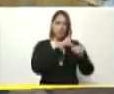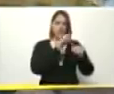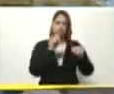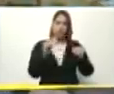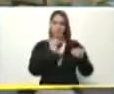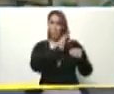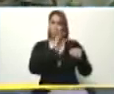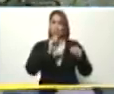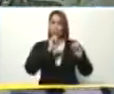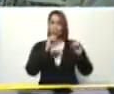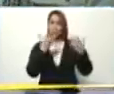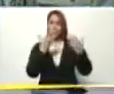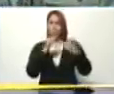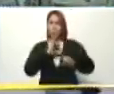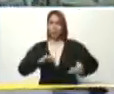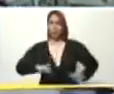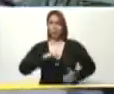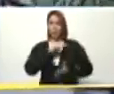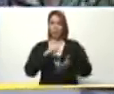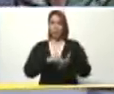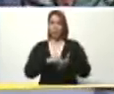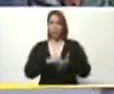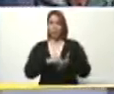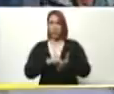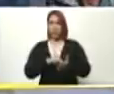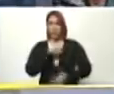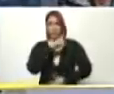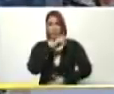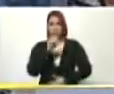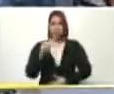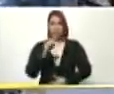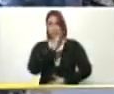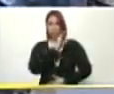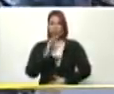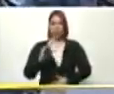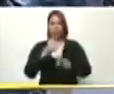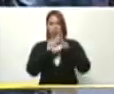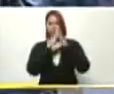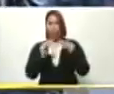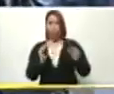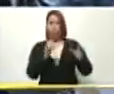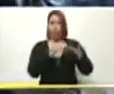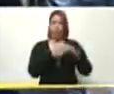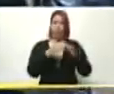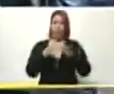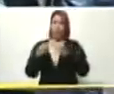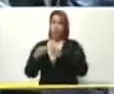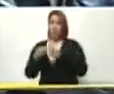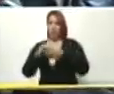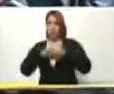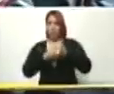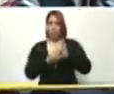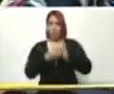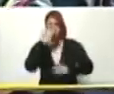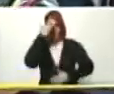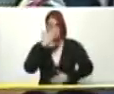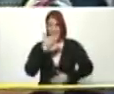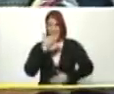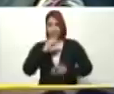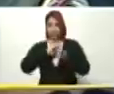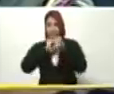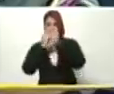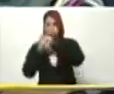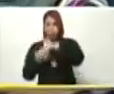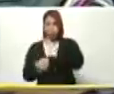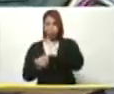como lo ha logrado la Guardia Nacional, del 100% de todos los equipos y técnicas militares, pasar de